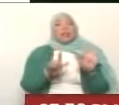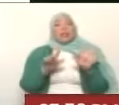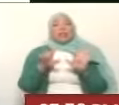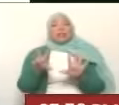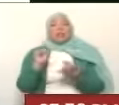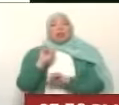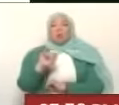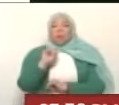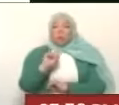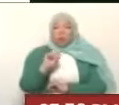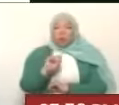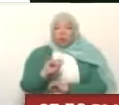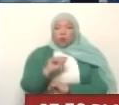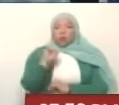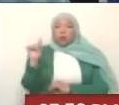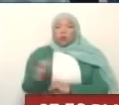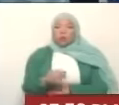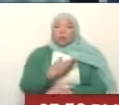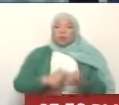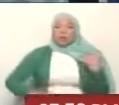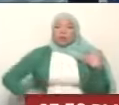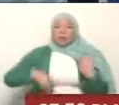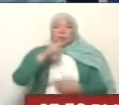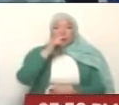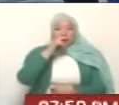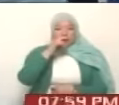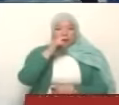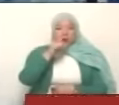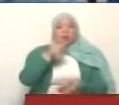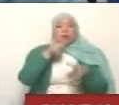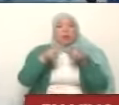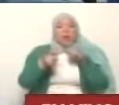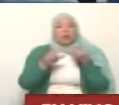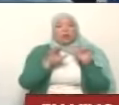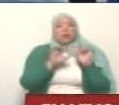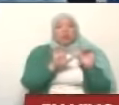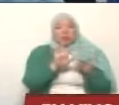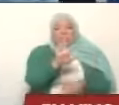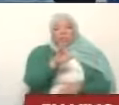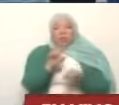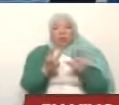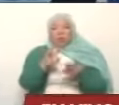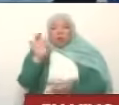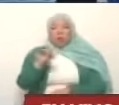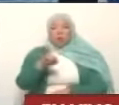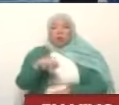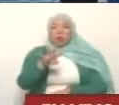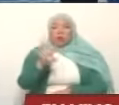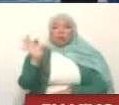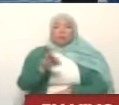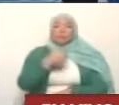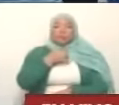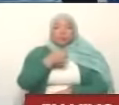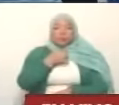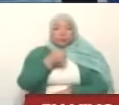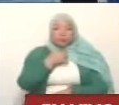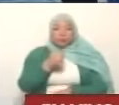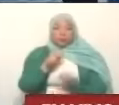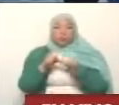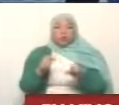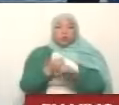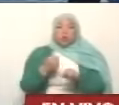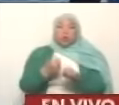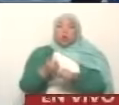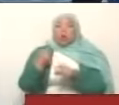36.31 puntos porcentuales al presidente Nicolás Maduro, quien cuenta con el 52,24 de preferencia, seguido por las